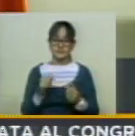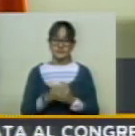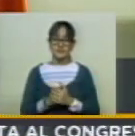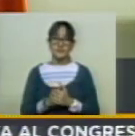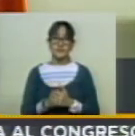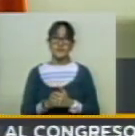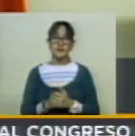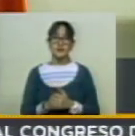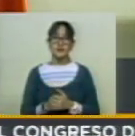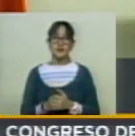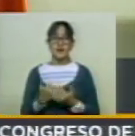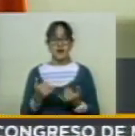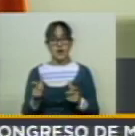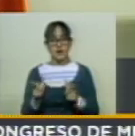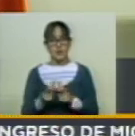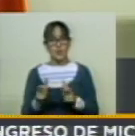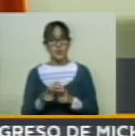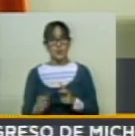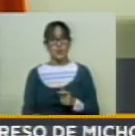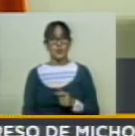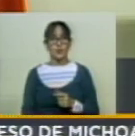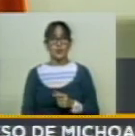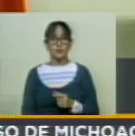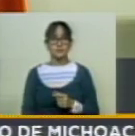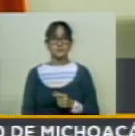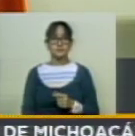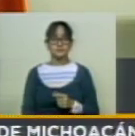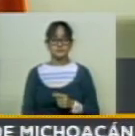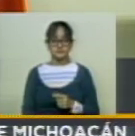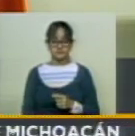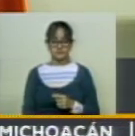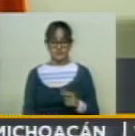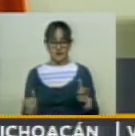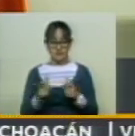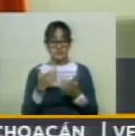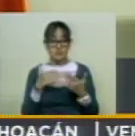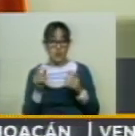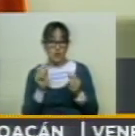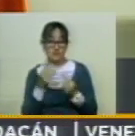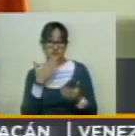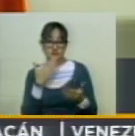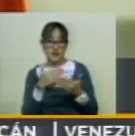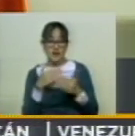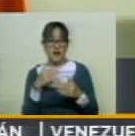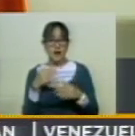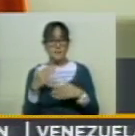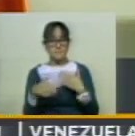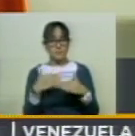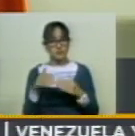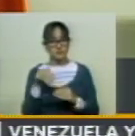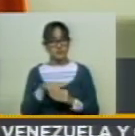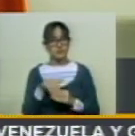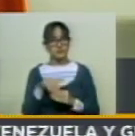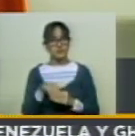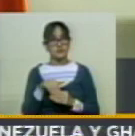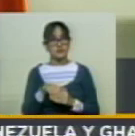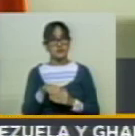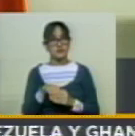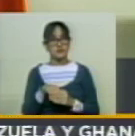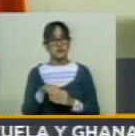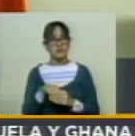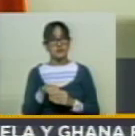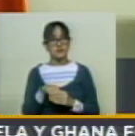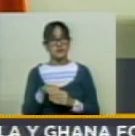una reunión que está por coordinarse un poco más cerca del proceso electoral, porque tiene que ver